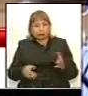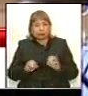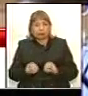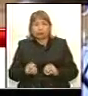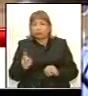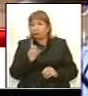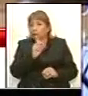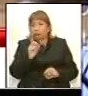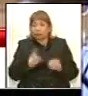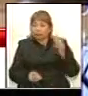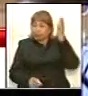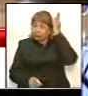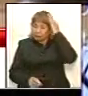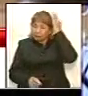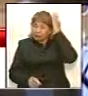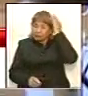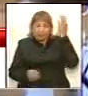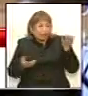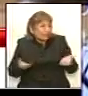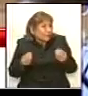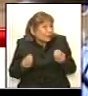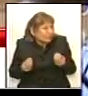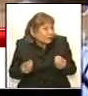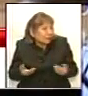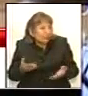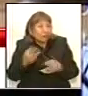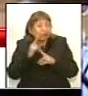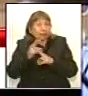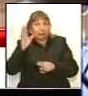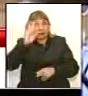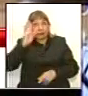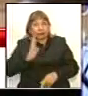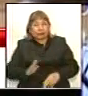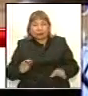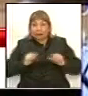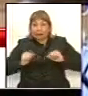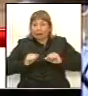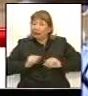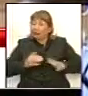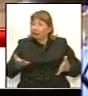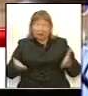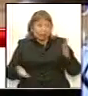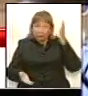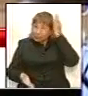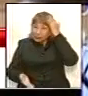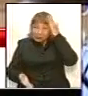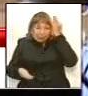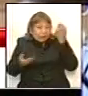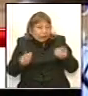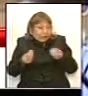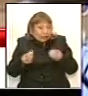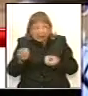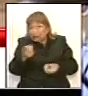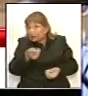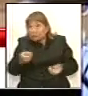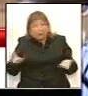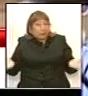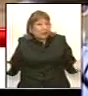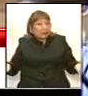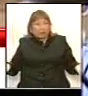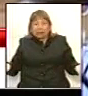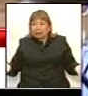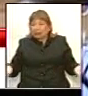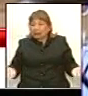que no sabemos qué va a hacer. Si yo, en este momento, Dios nos protege, hay un terremoto, nadie va a saber qué hacer, ni ustedes tampoco, General